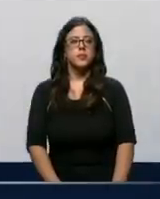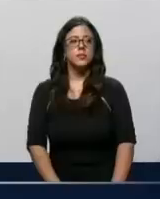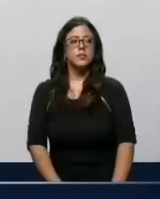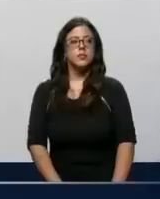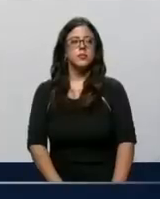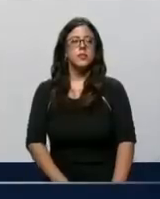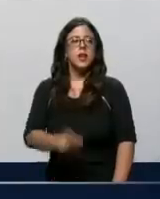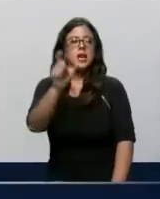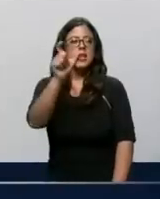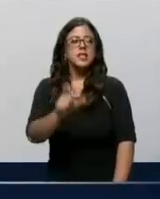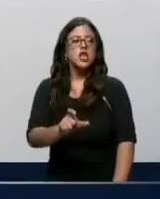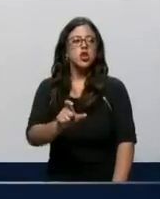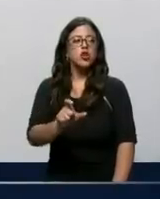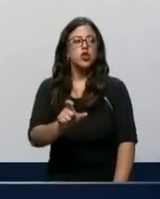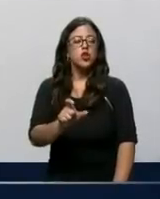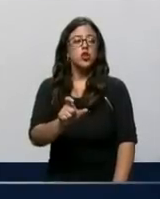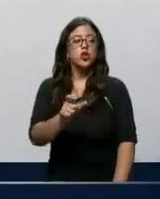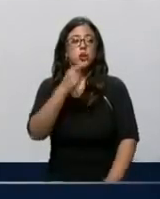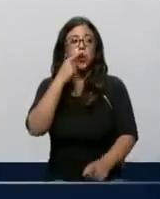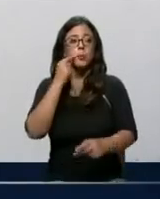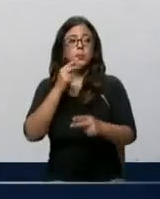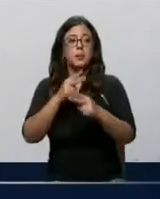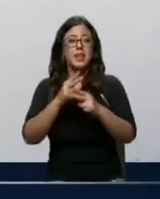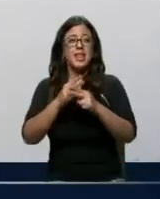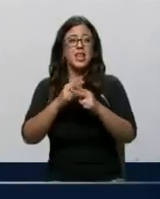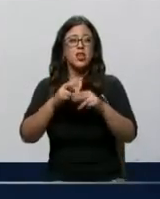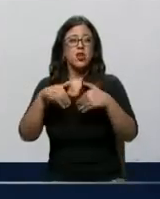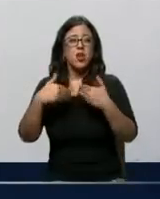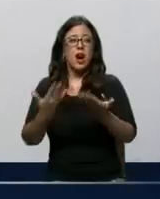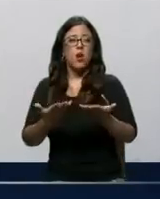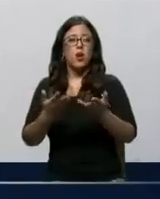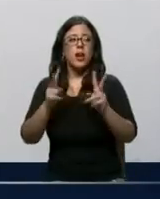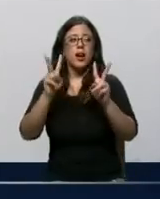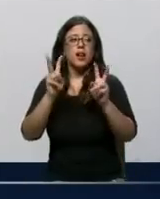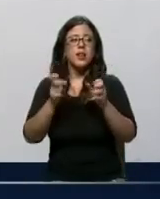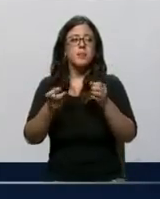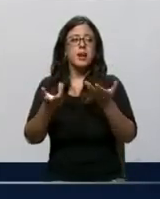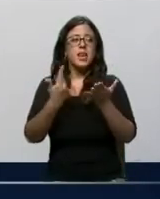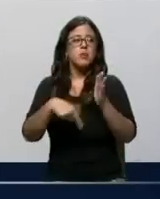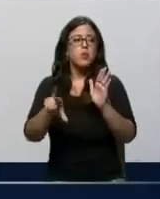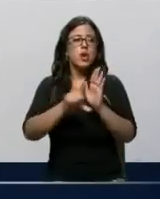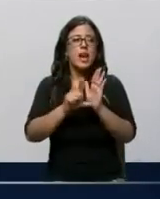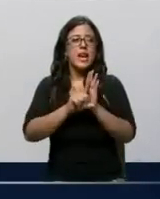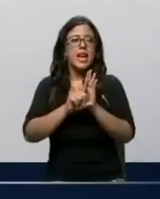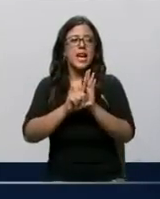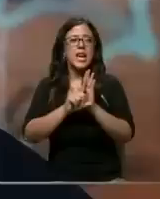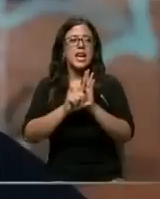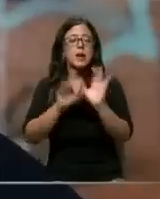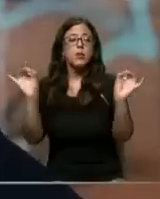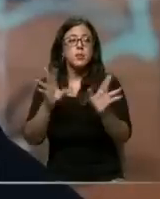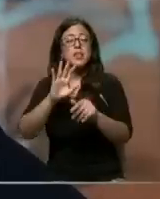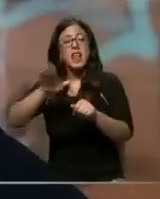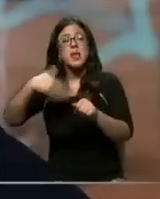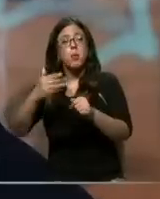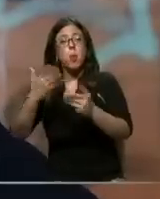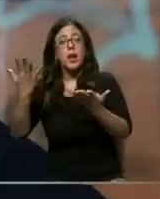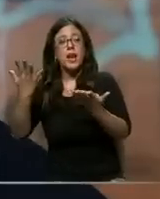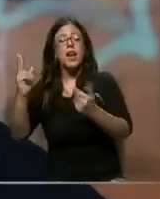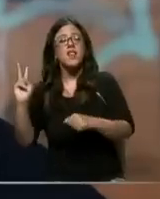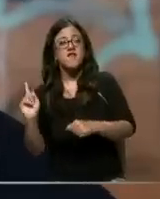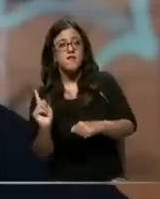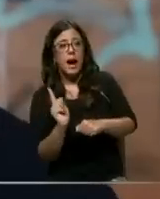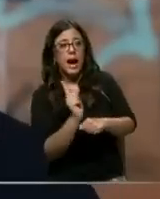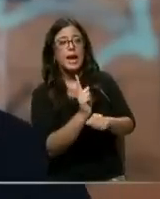El señor Jürgensen en estos momentos está proscrito por la ley y en algún momento se va a entregar. Donde un grupo de